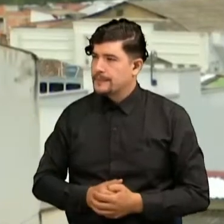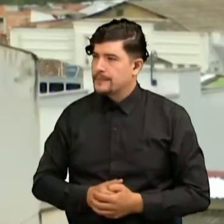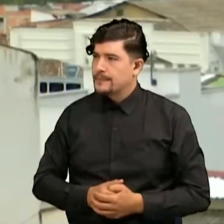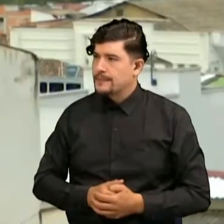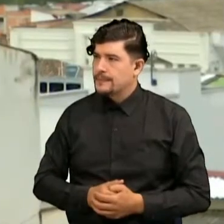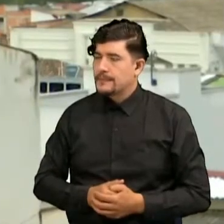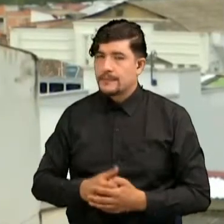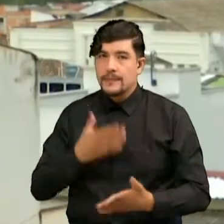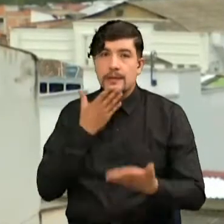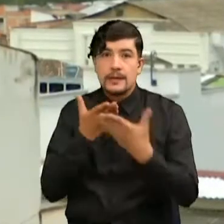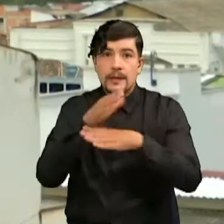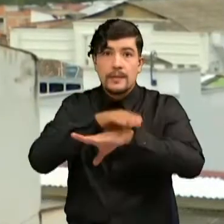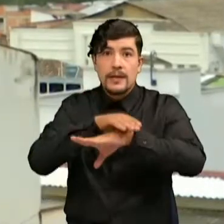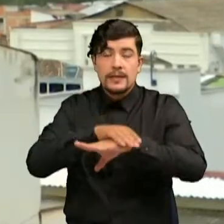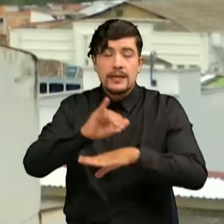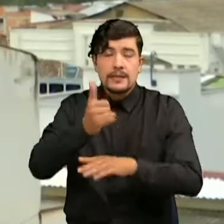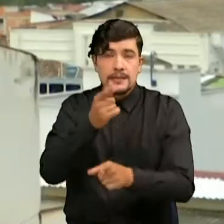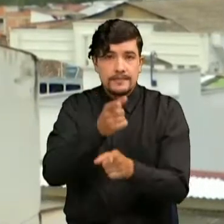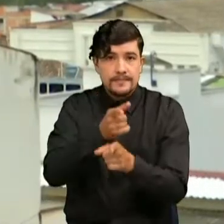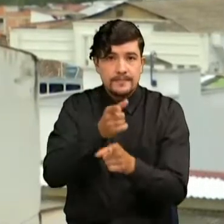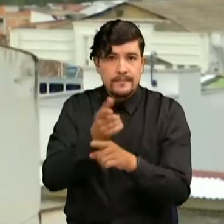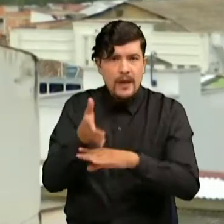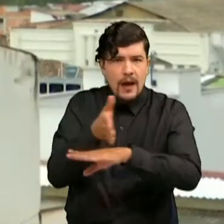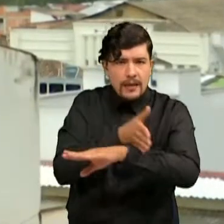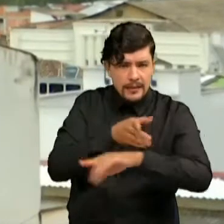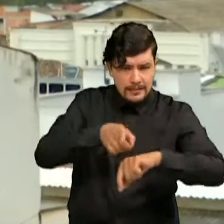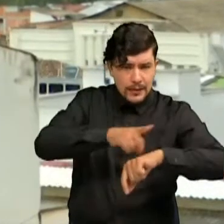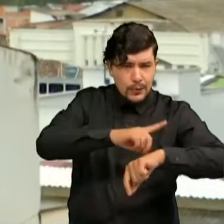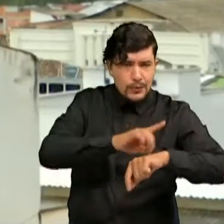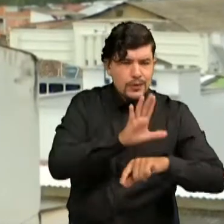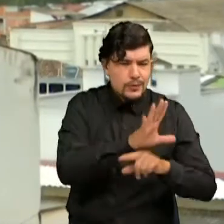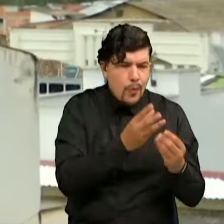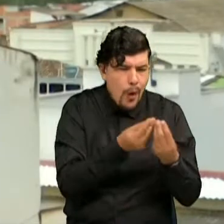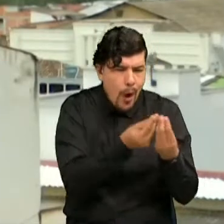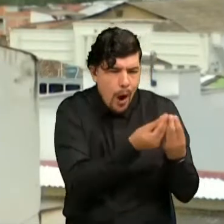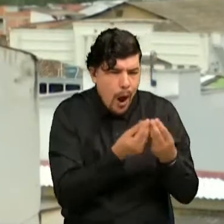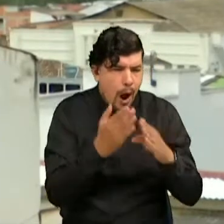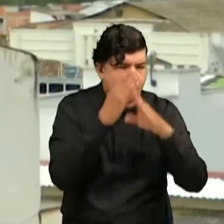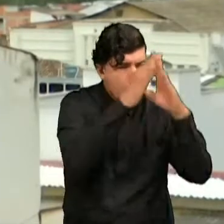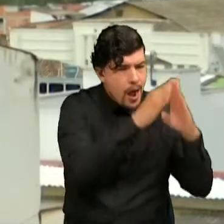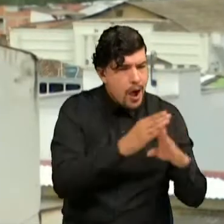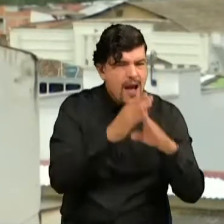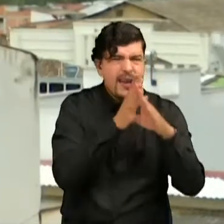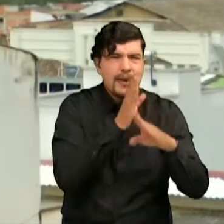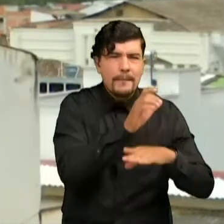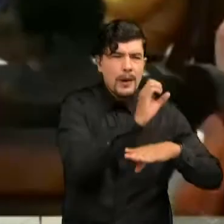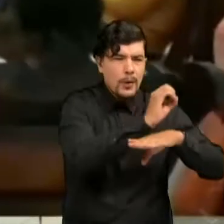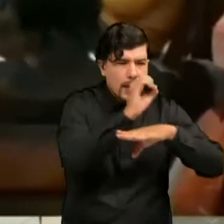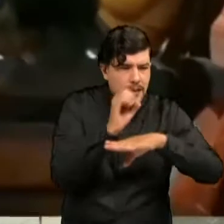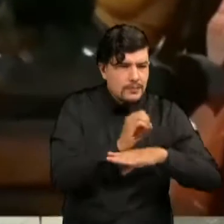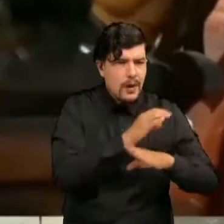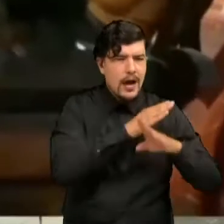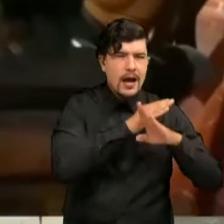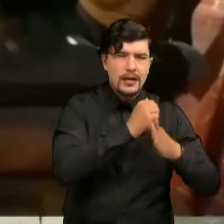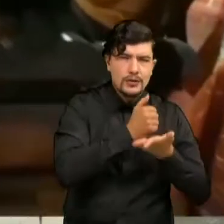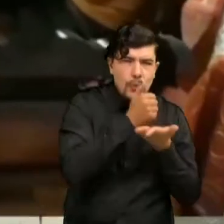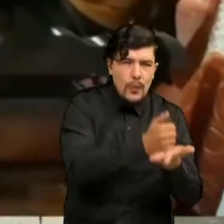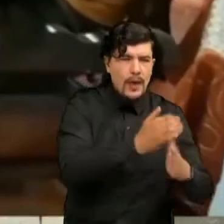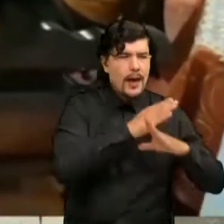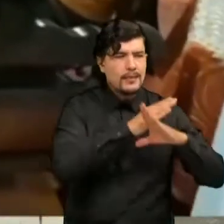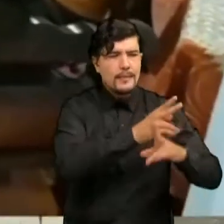muy buenas tardes compañeros efectivamente hace unos minutos terminó el consejo con los diferentes organismos de socorro y también gestión de riesgos